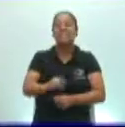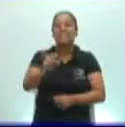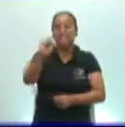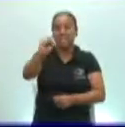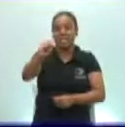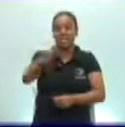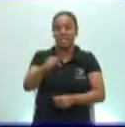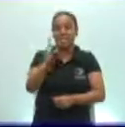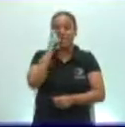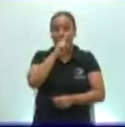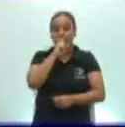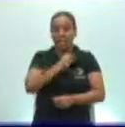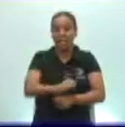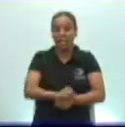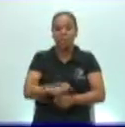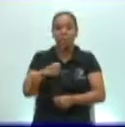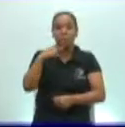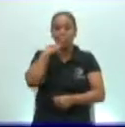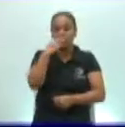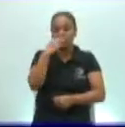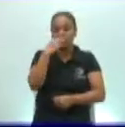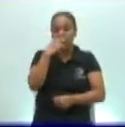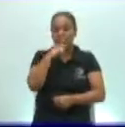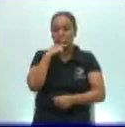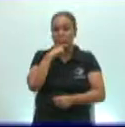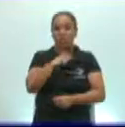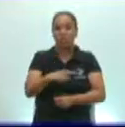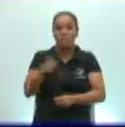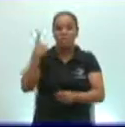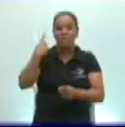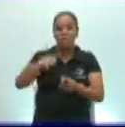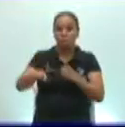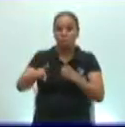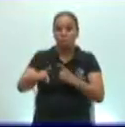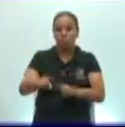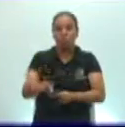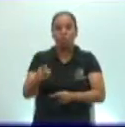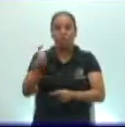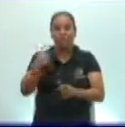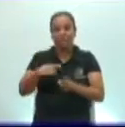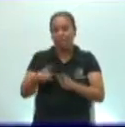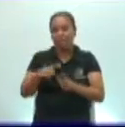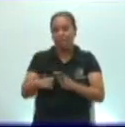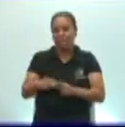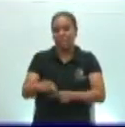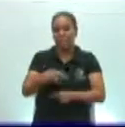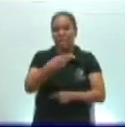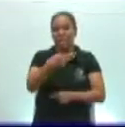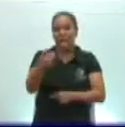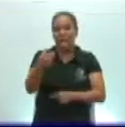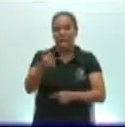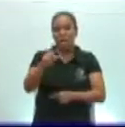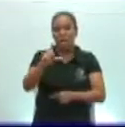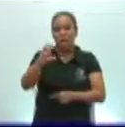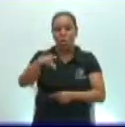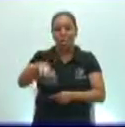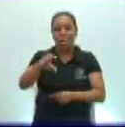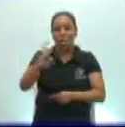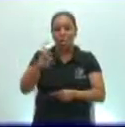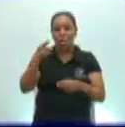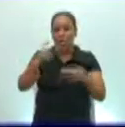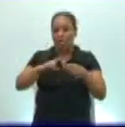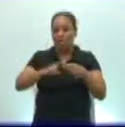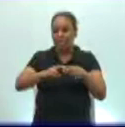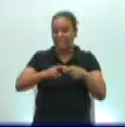en verde y les comento que los halógenos son los elementos del grupo 7A que posteriormente ustedes van a trabajar con ellos y